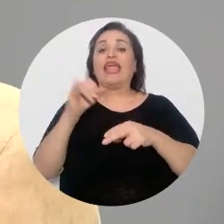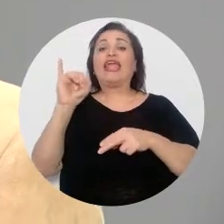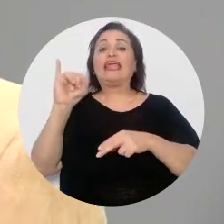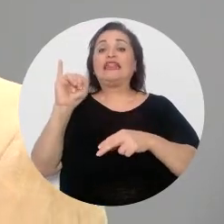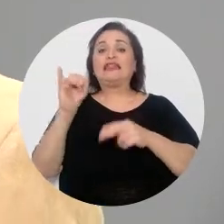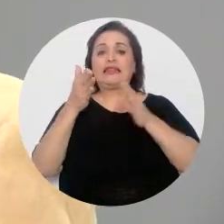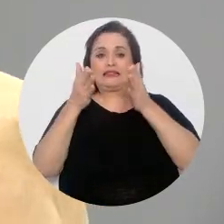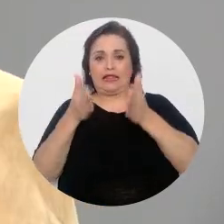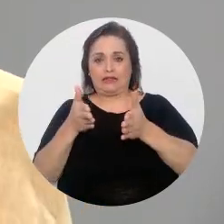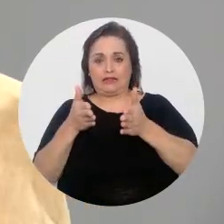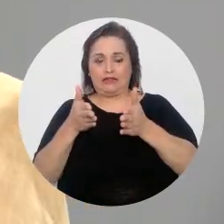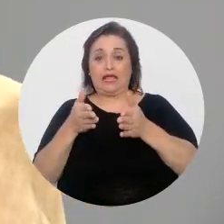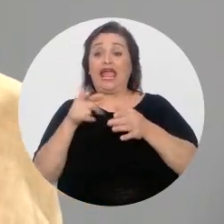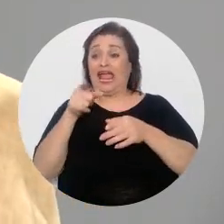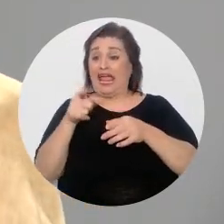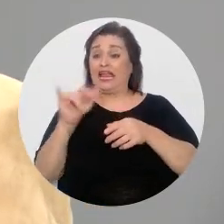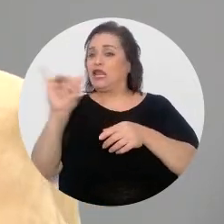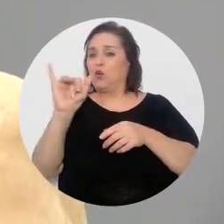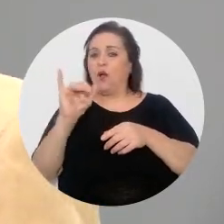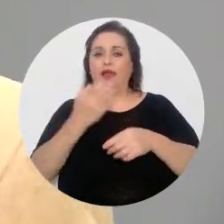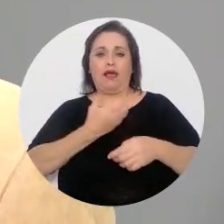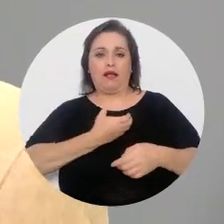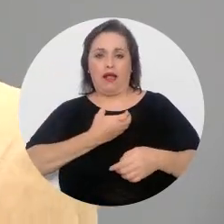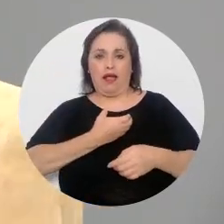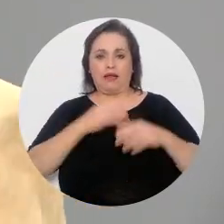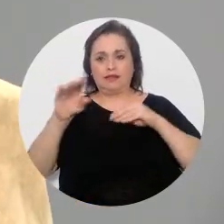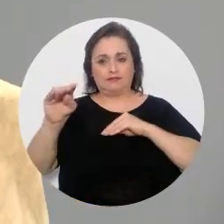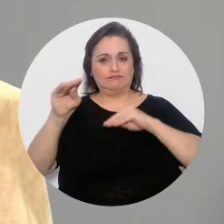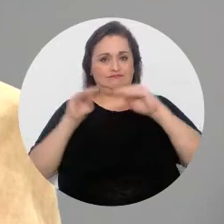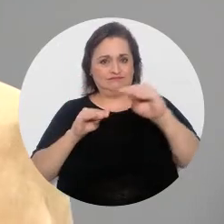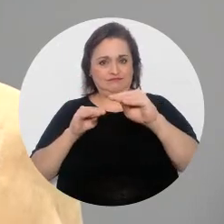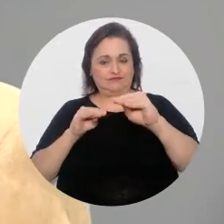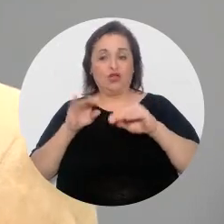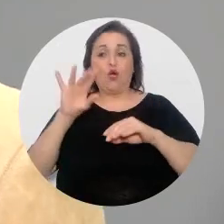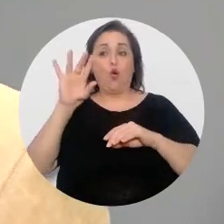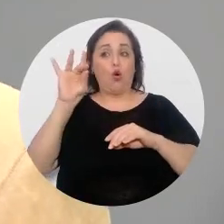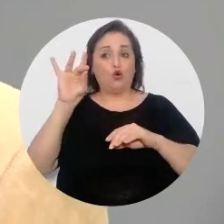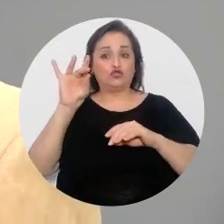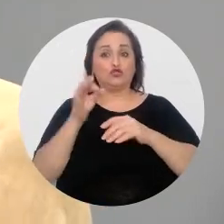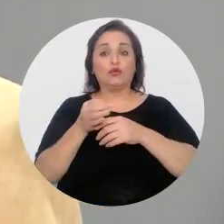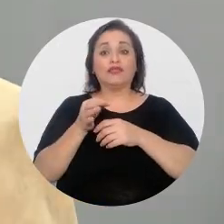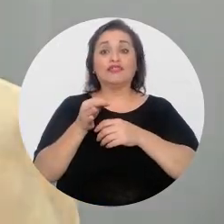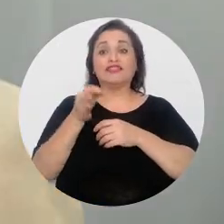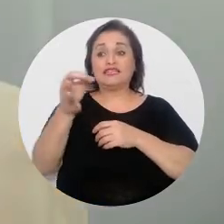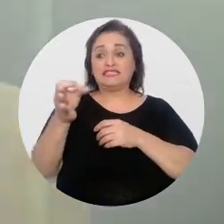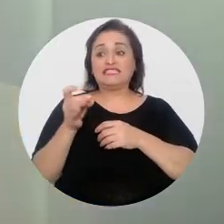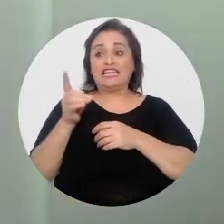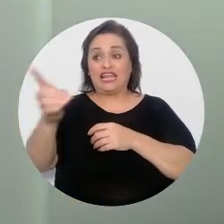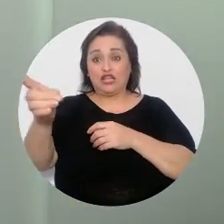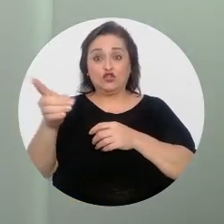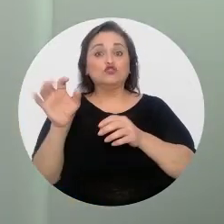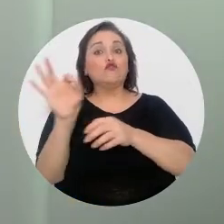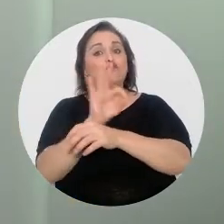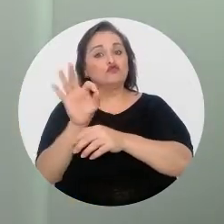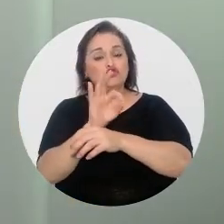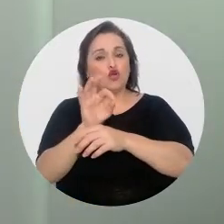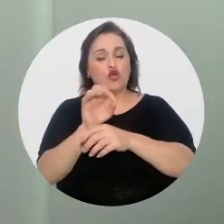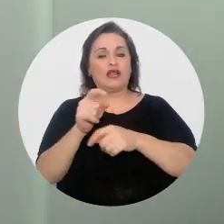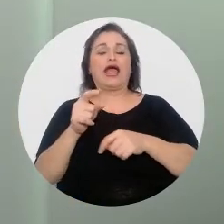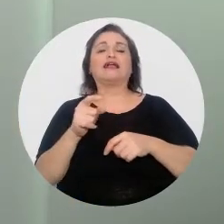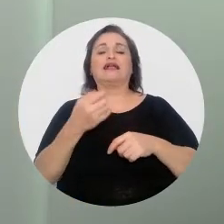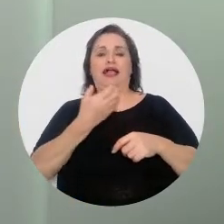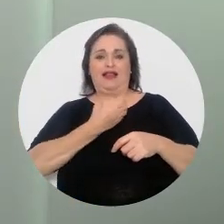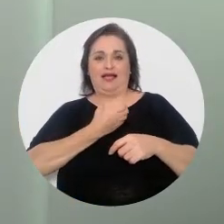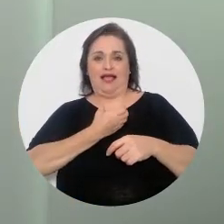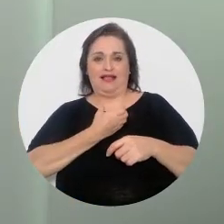intendente. Este intendente va a ser las veces del alcalde, pero a nivel de estos 8 distritos donde funcionan los consejos municipales.